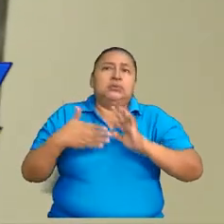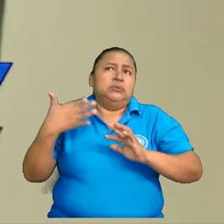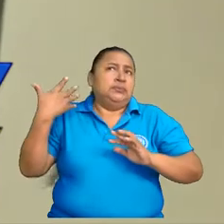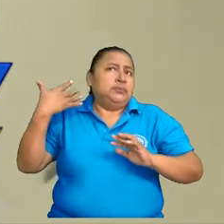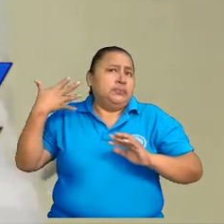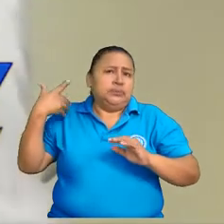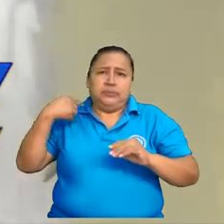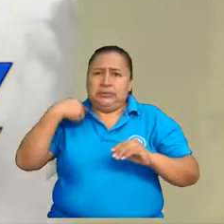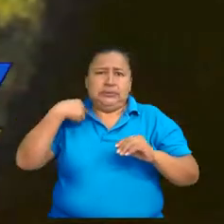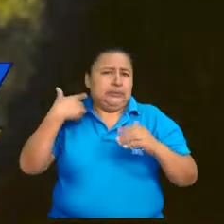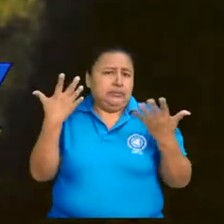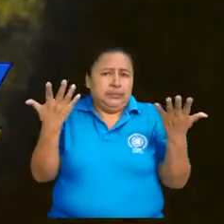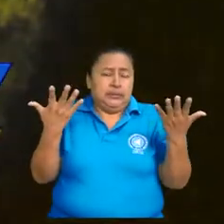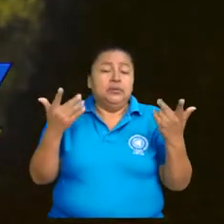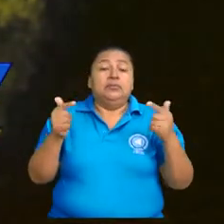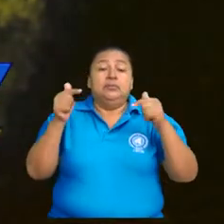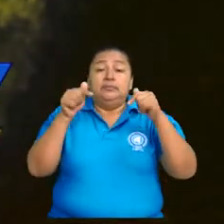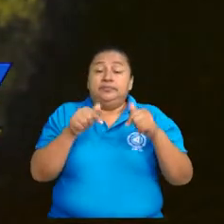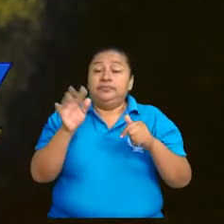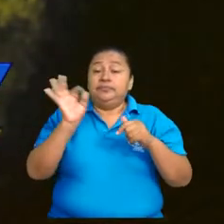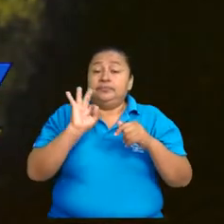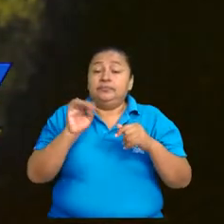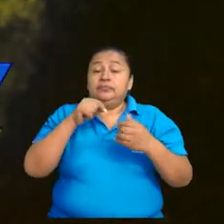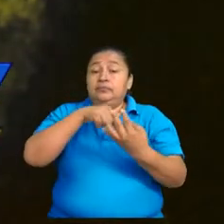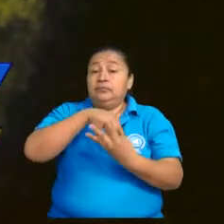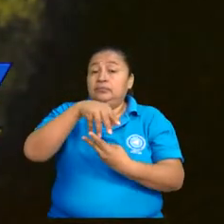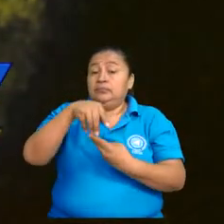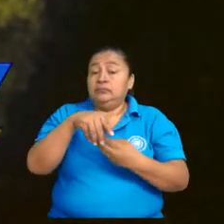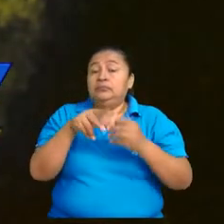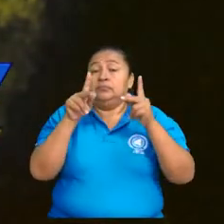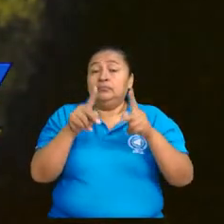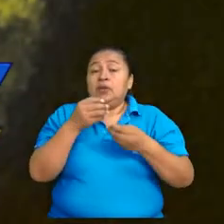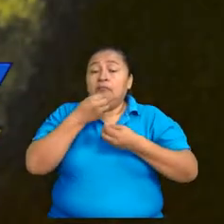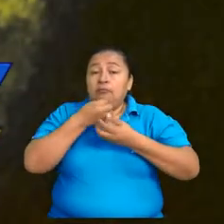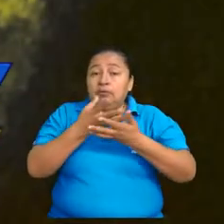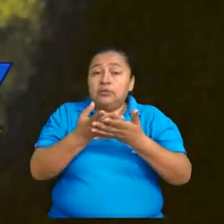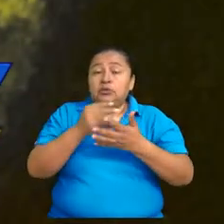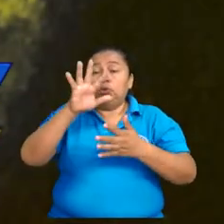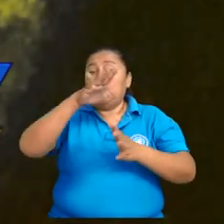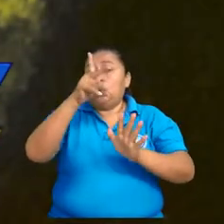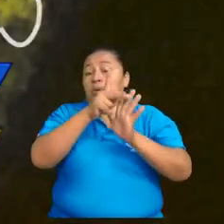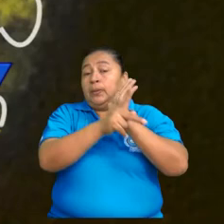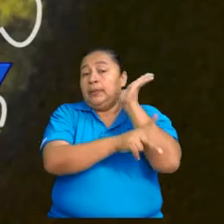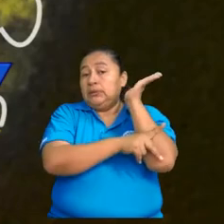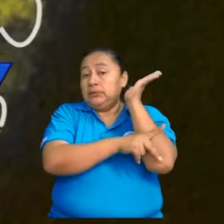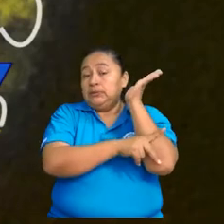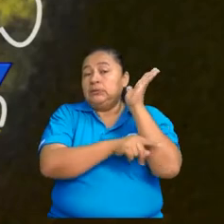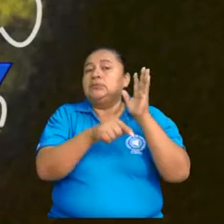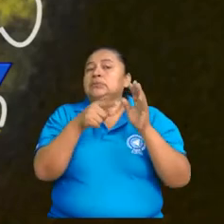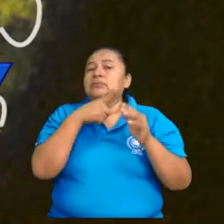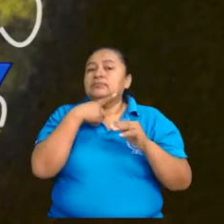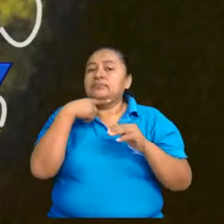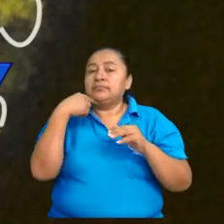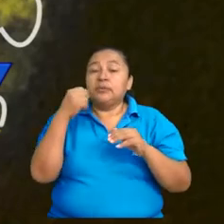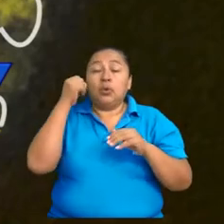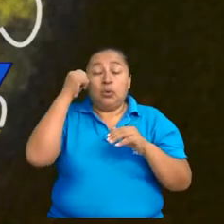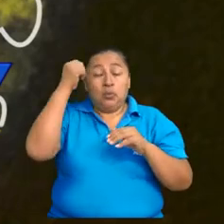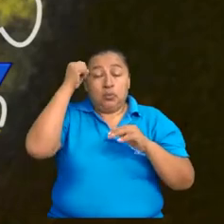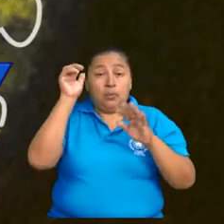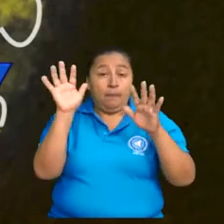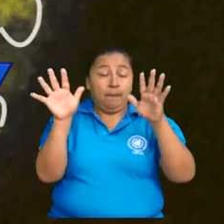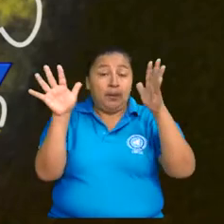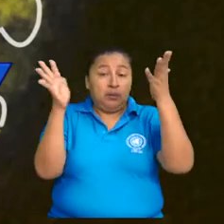cosa de siempre. Y en ese sentido, en relación a la información que se maneja en otros países, realmente los adultos